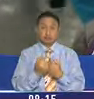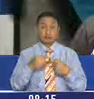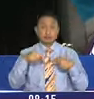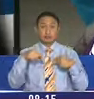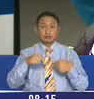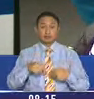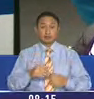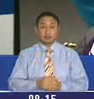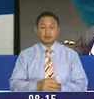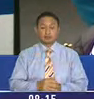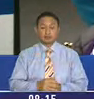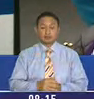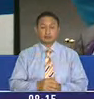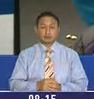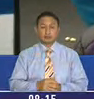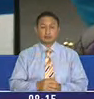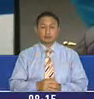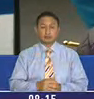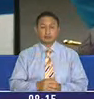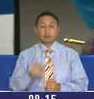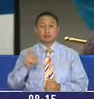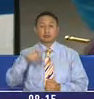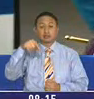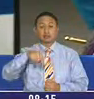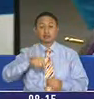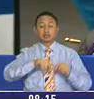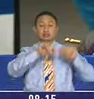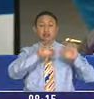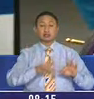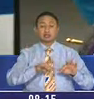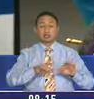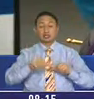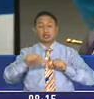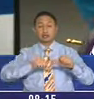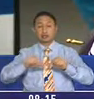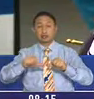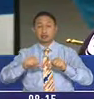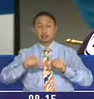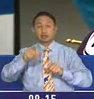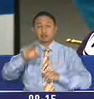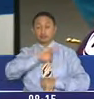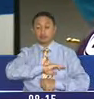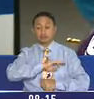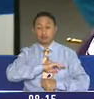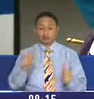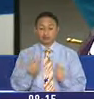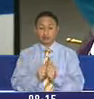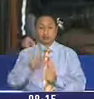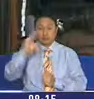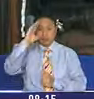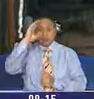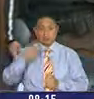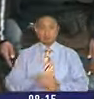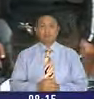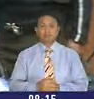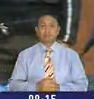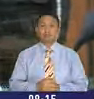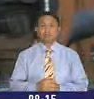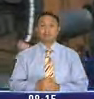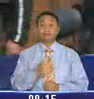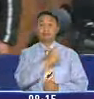esto es un trabajo necesariamente entre la Secretaría, la Administración, población y todo el municipio en conjunto con la policía. En lo particular,